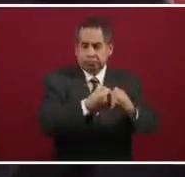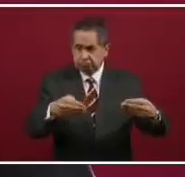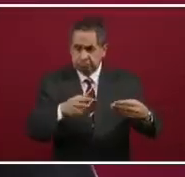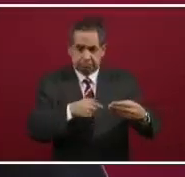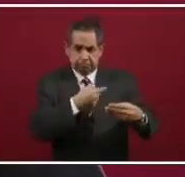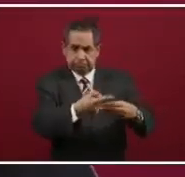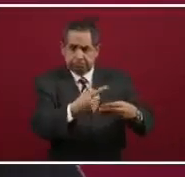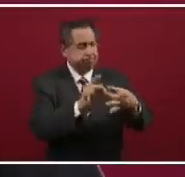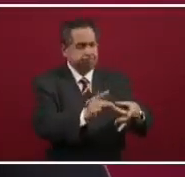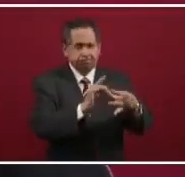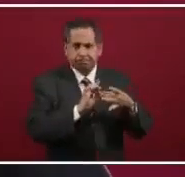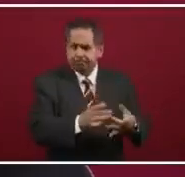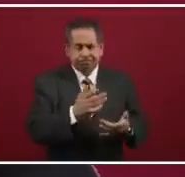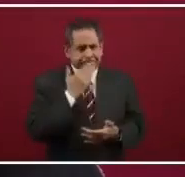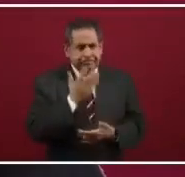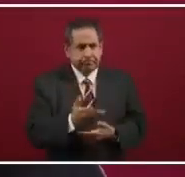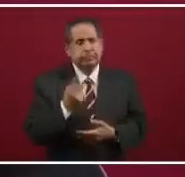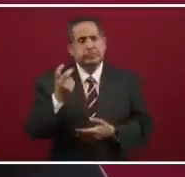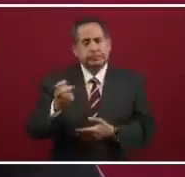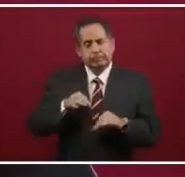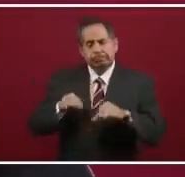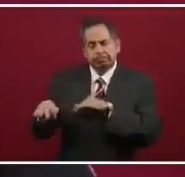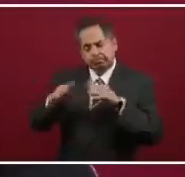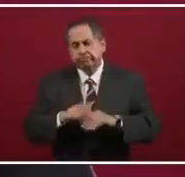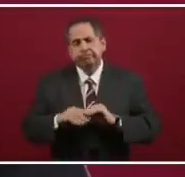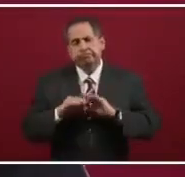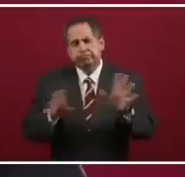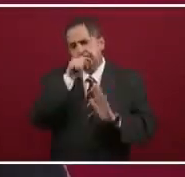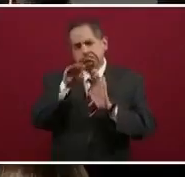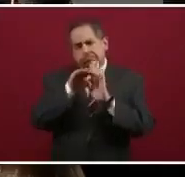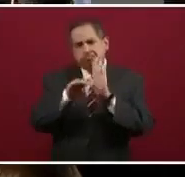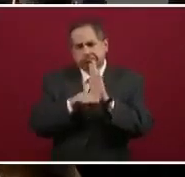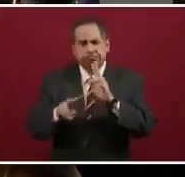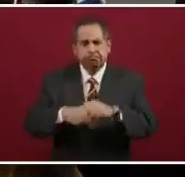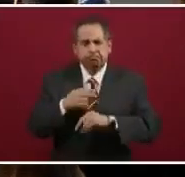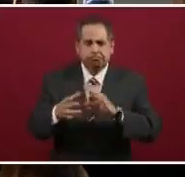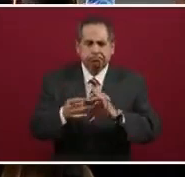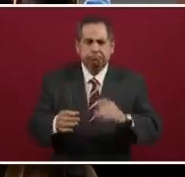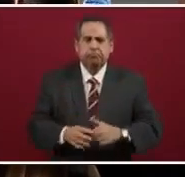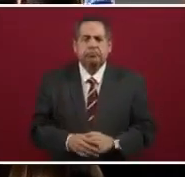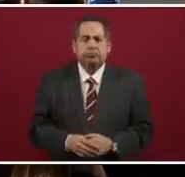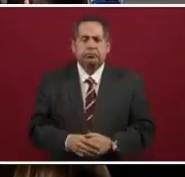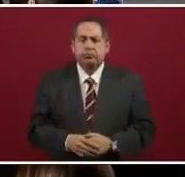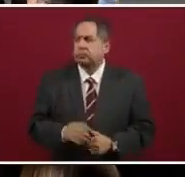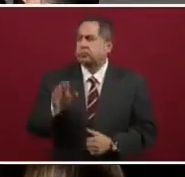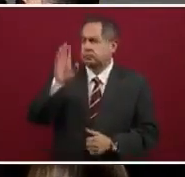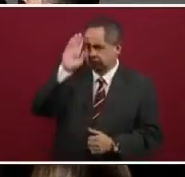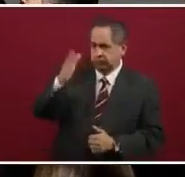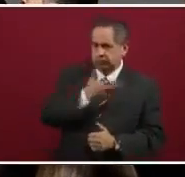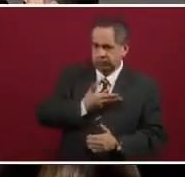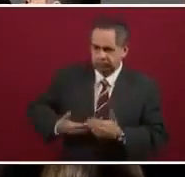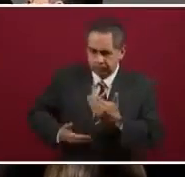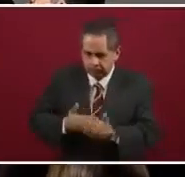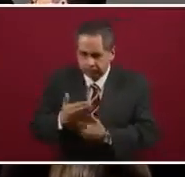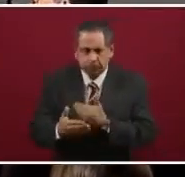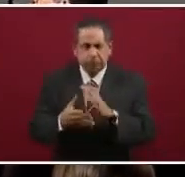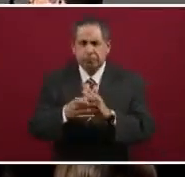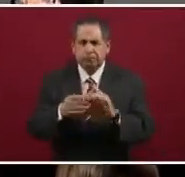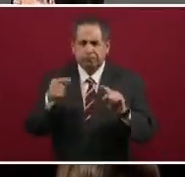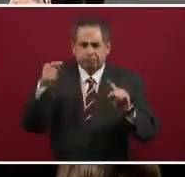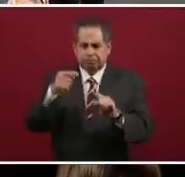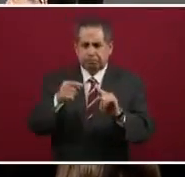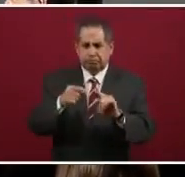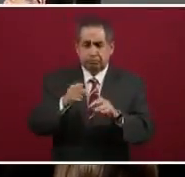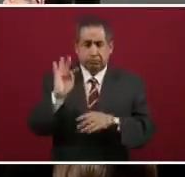frontera. Entonces, sí estamos trabajando y definiendo con claridad una postura. Señor presidente, si me permite, para ser específico, por